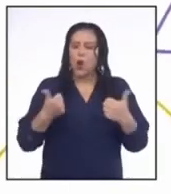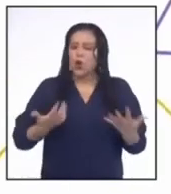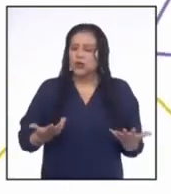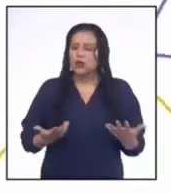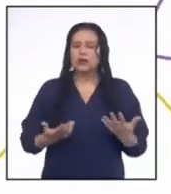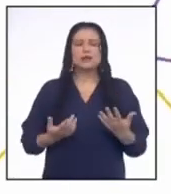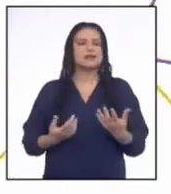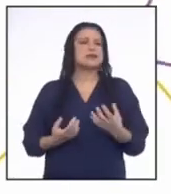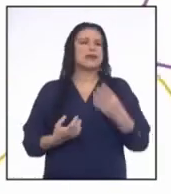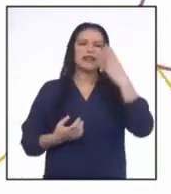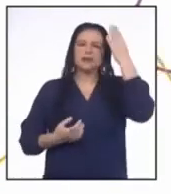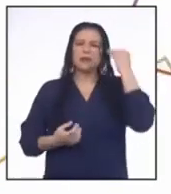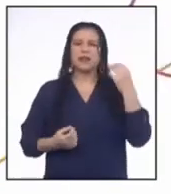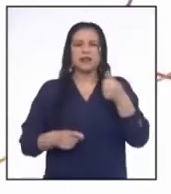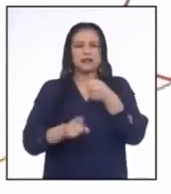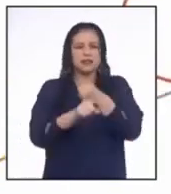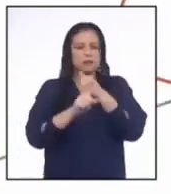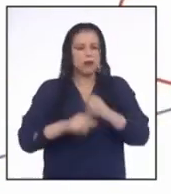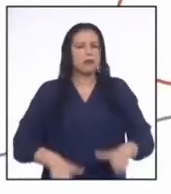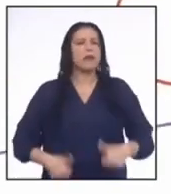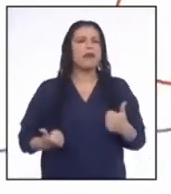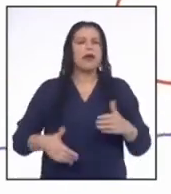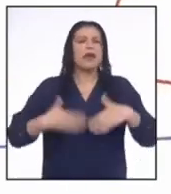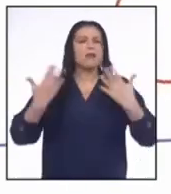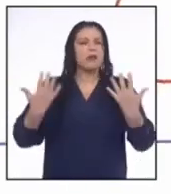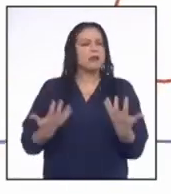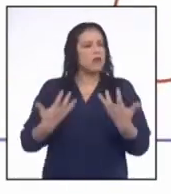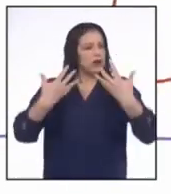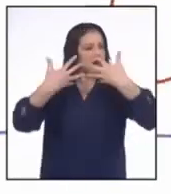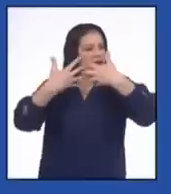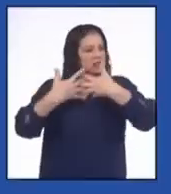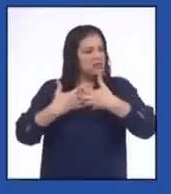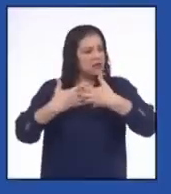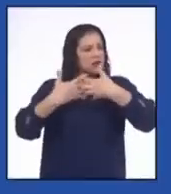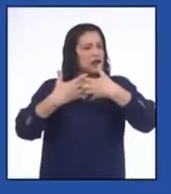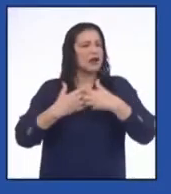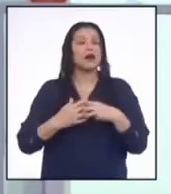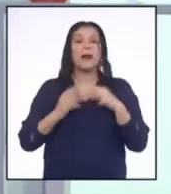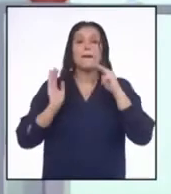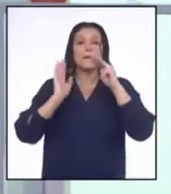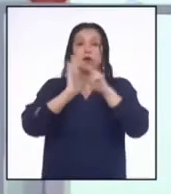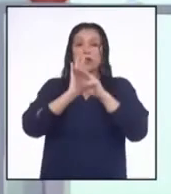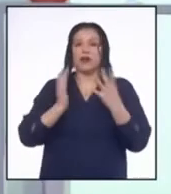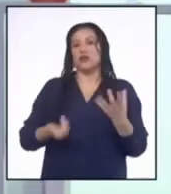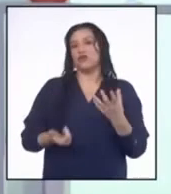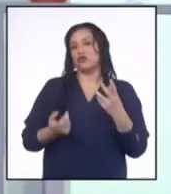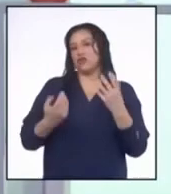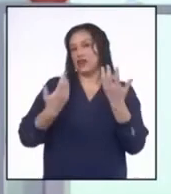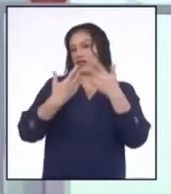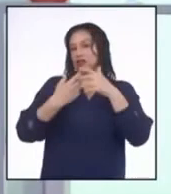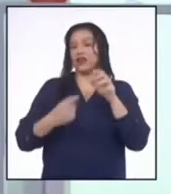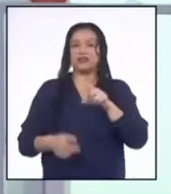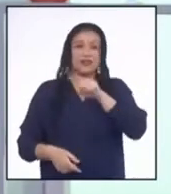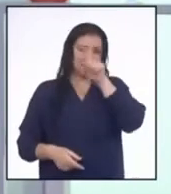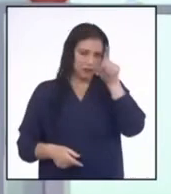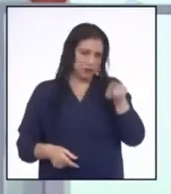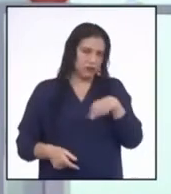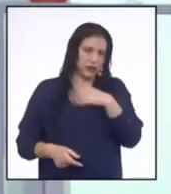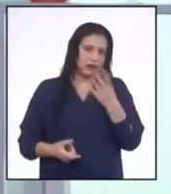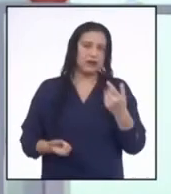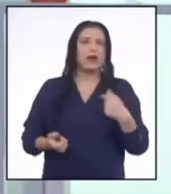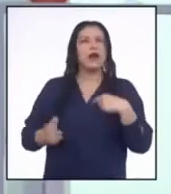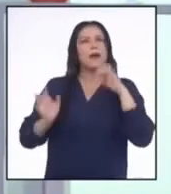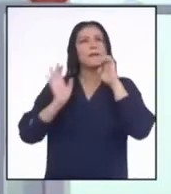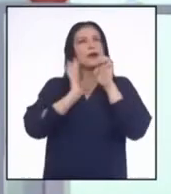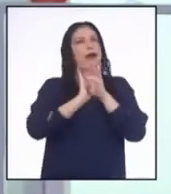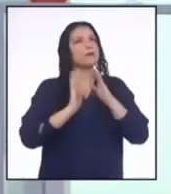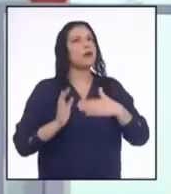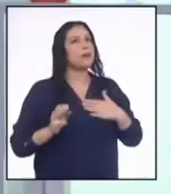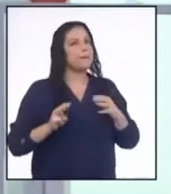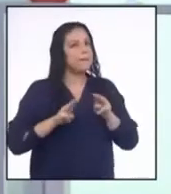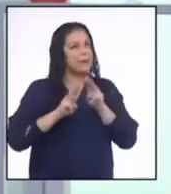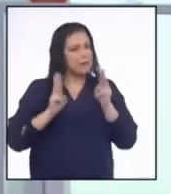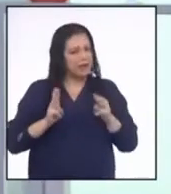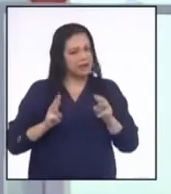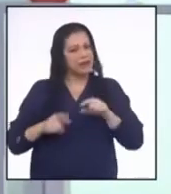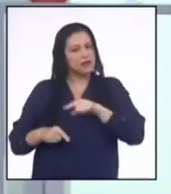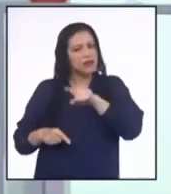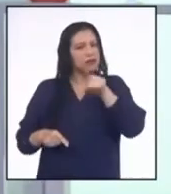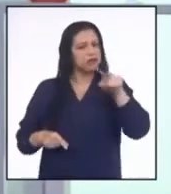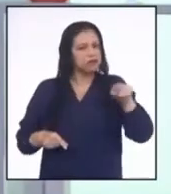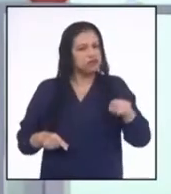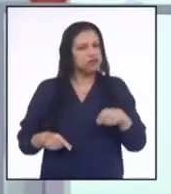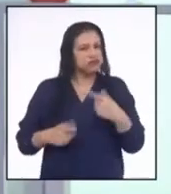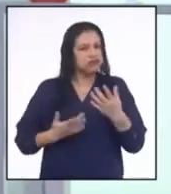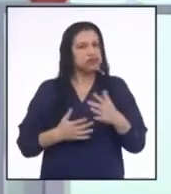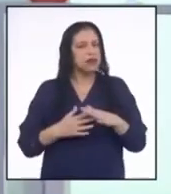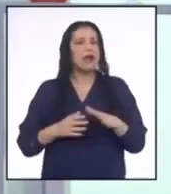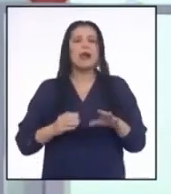podemos apreciar modelos relacionados a la circunferencia? Bueno, la mesa de mi casa tiene forma circular y su superficie